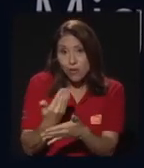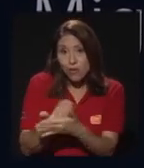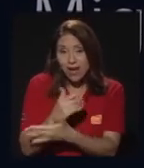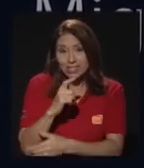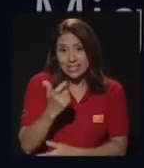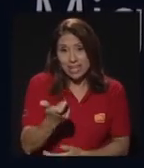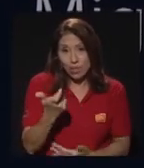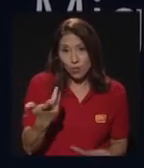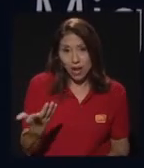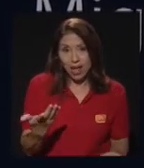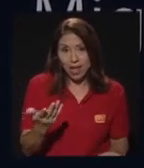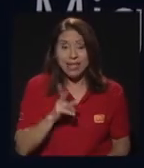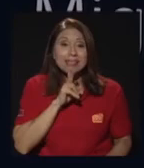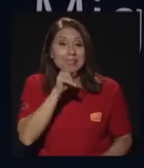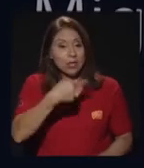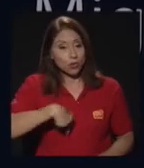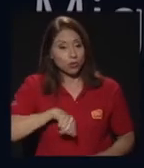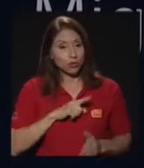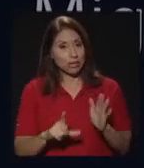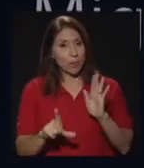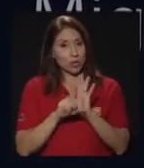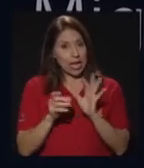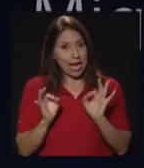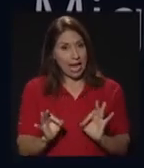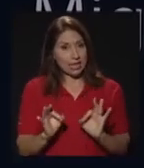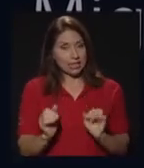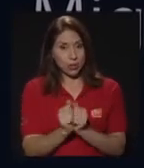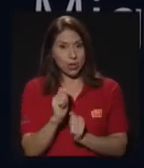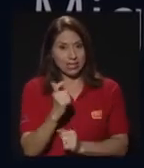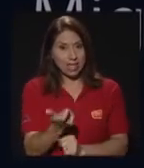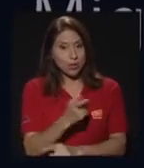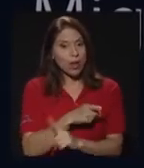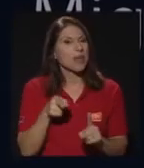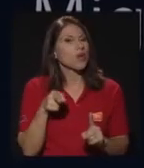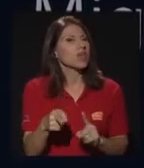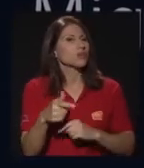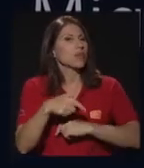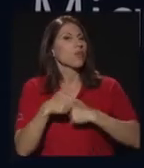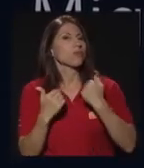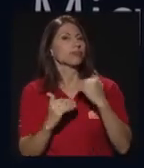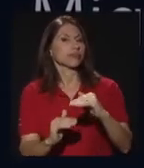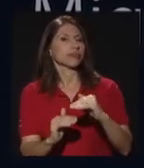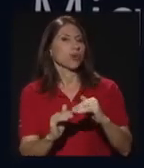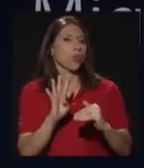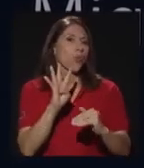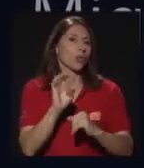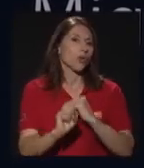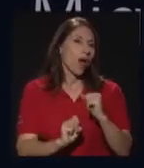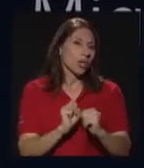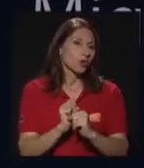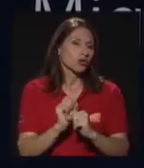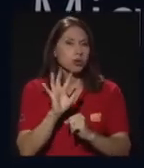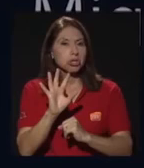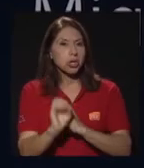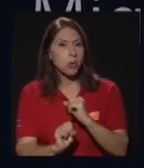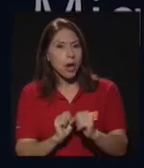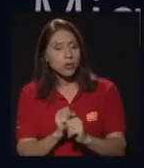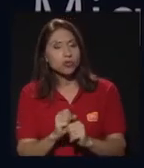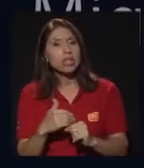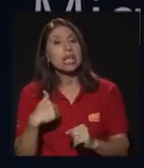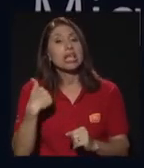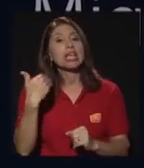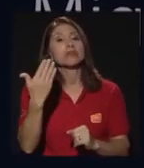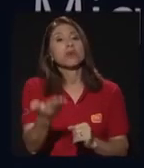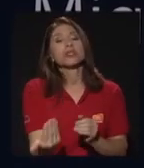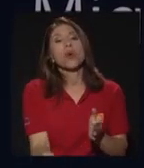estamos, ¿verdad?, legales, tenemos la cédula, uh-huh. pero ese es un plazo de 4 o 5 años. Uh-huh. Luego hay que volver nuevamente y si usted